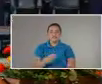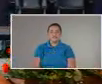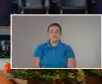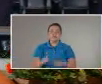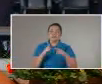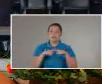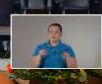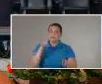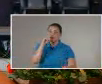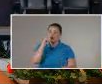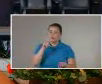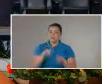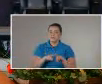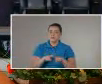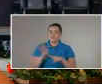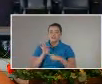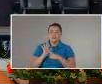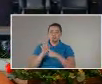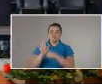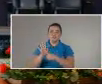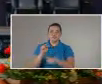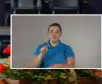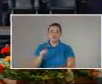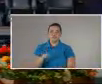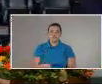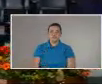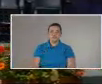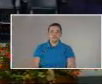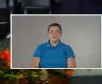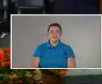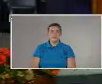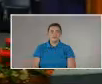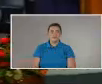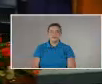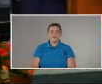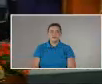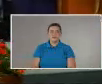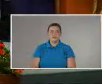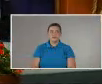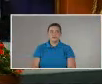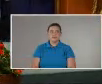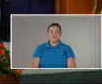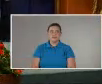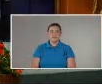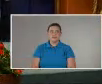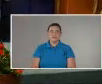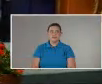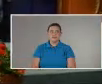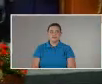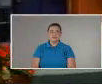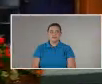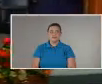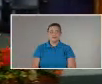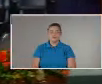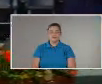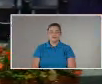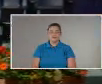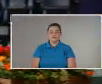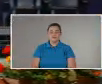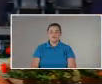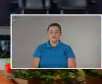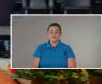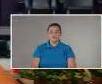Pero también nos muestra esta. El catalogado, no sé si aparece en las pantallas.